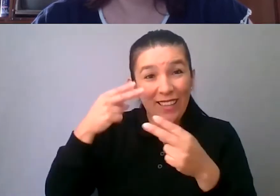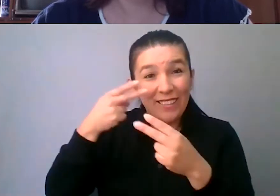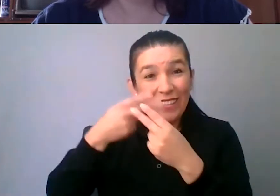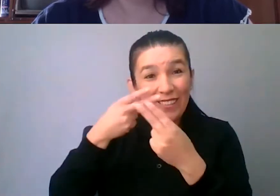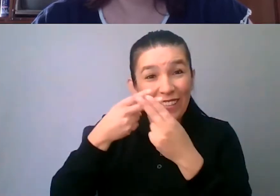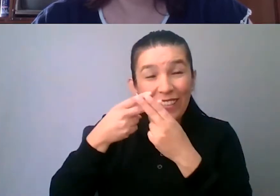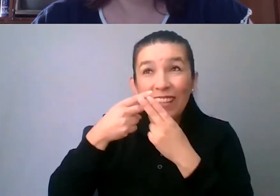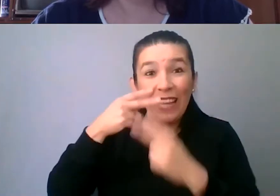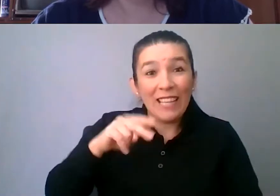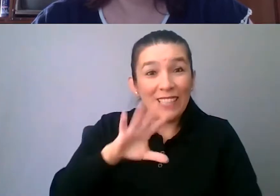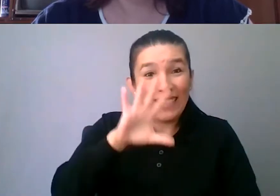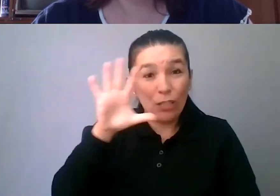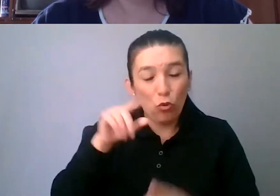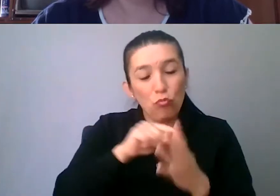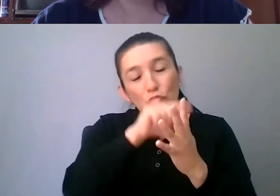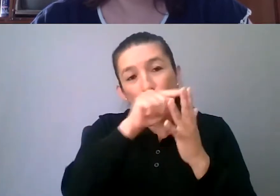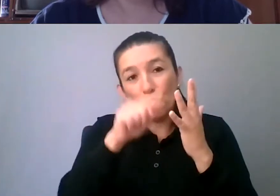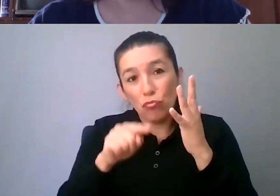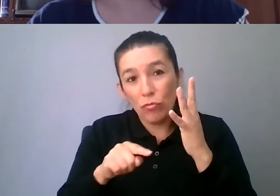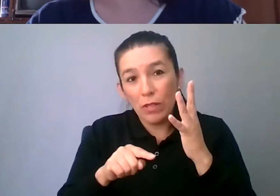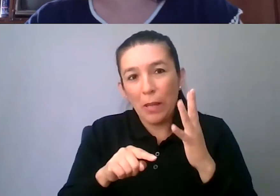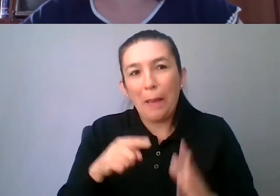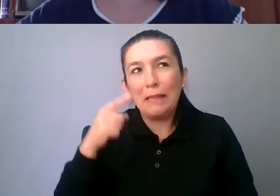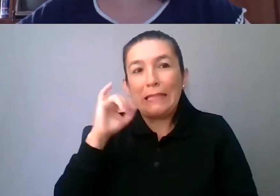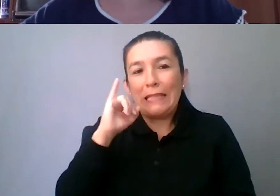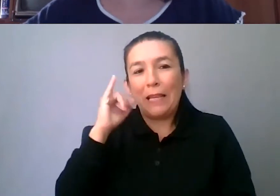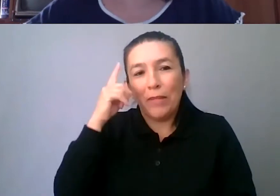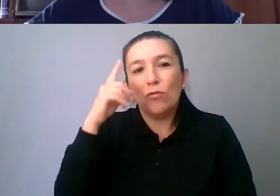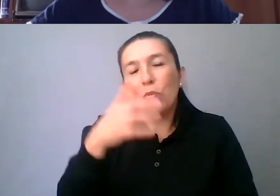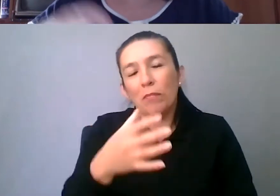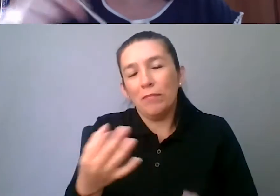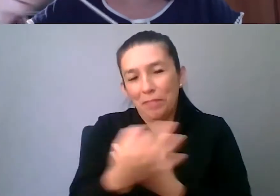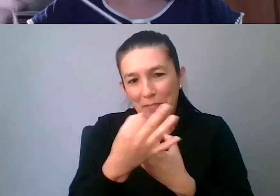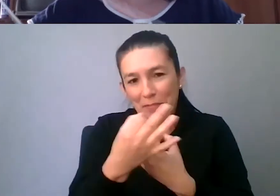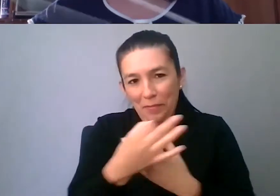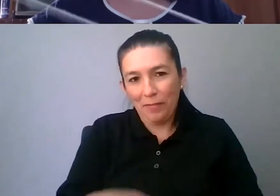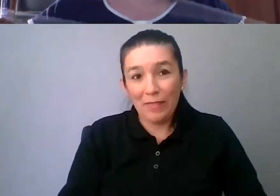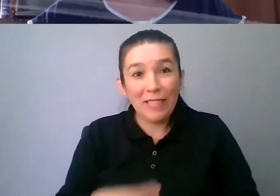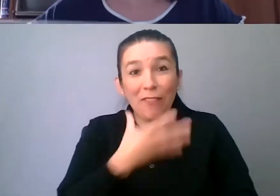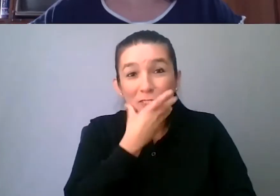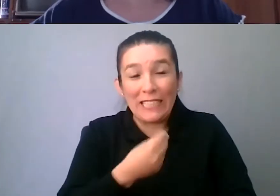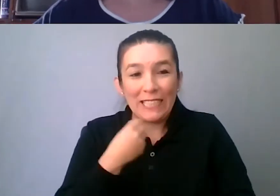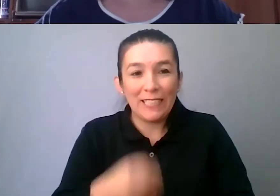acuerdo perfecto. ¿Ya? A ver. Pero tienes que decírmela. Sí, es muy bonita. En la mano